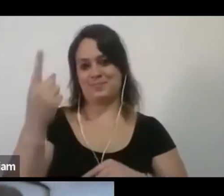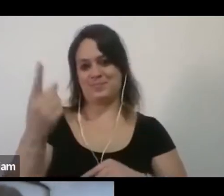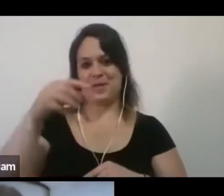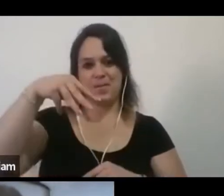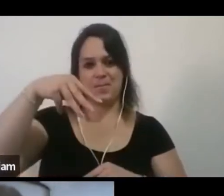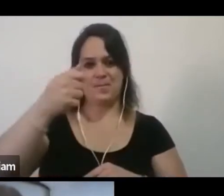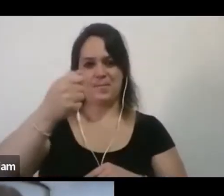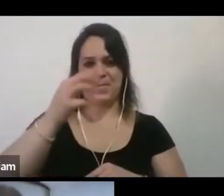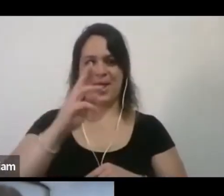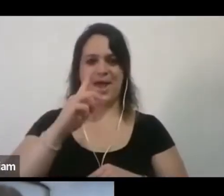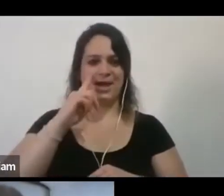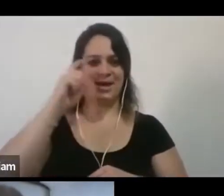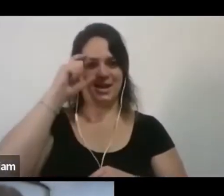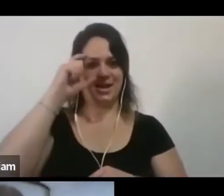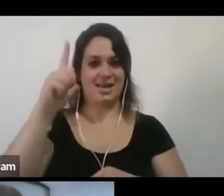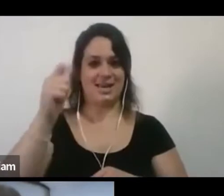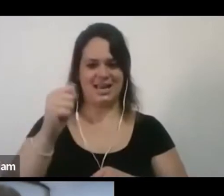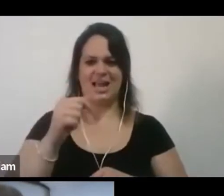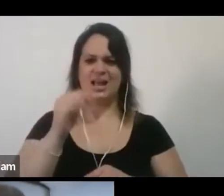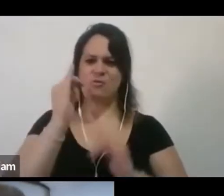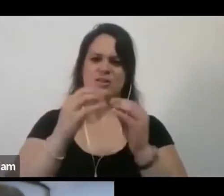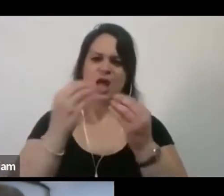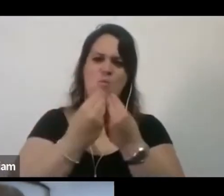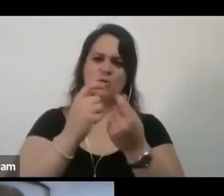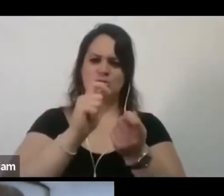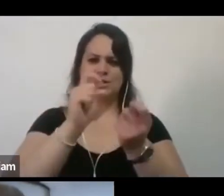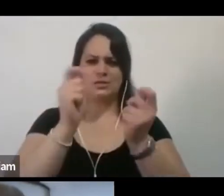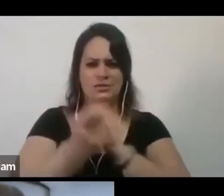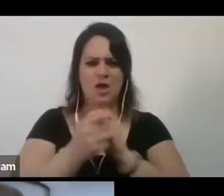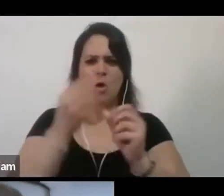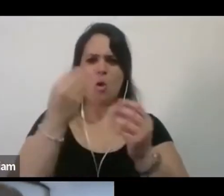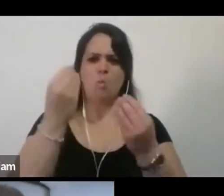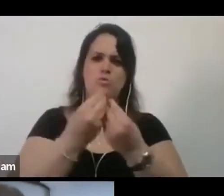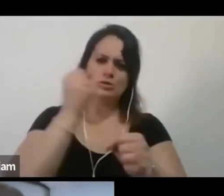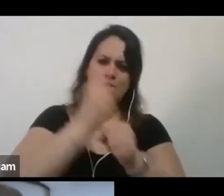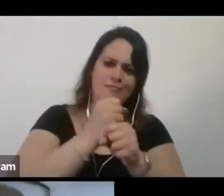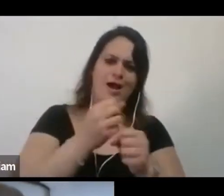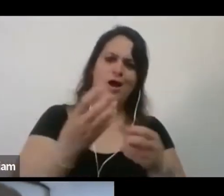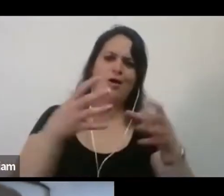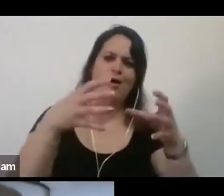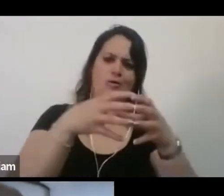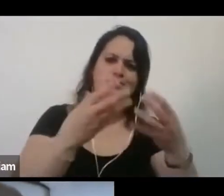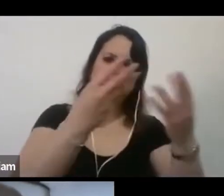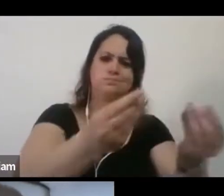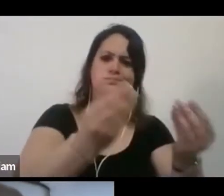de transformaciones, de mucho trabajo comunitario, de mucho accionar para el otro.